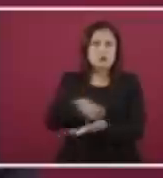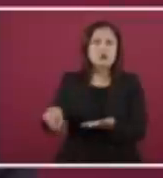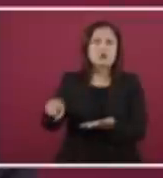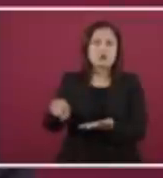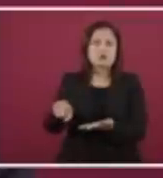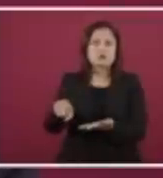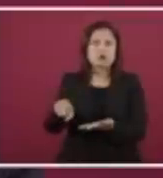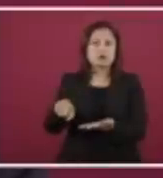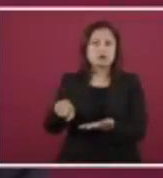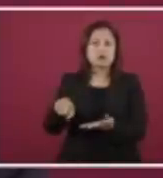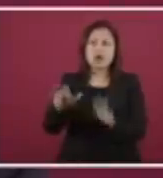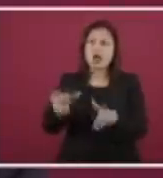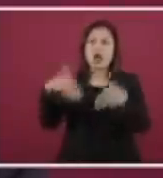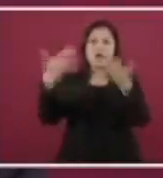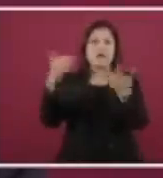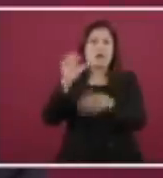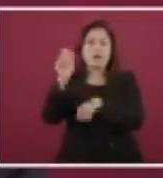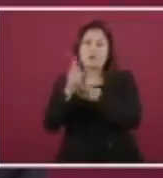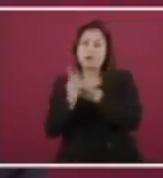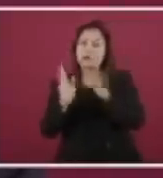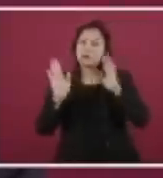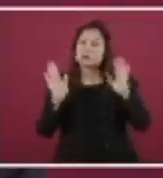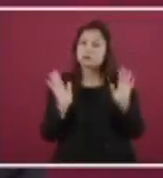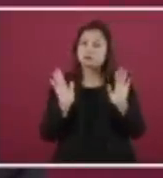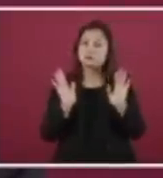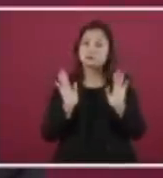en cualquier país del mundo,